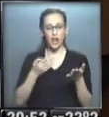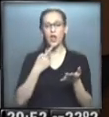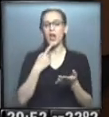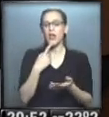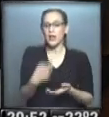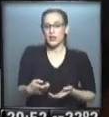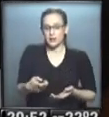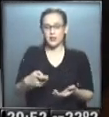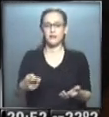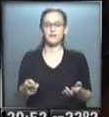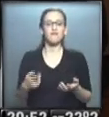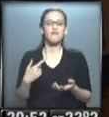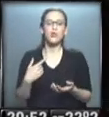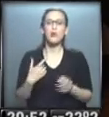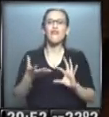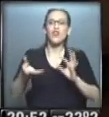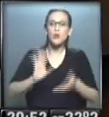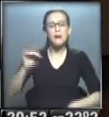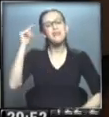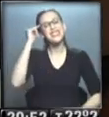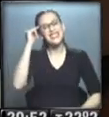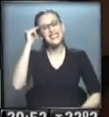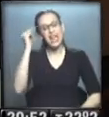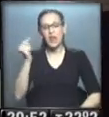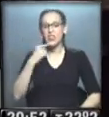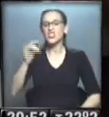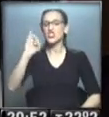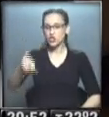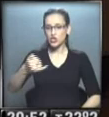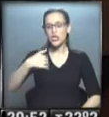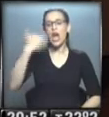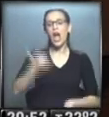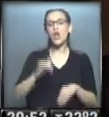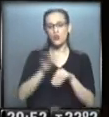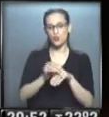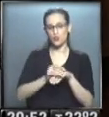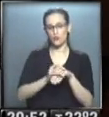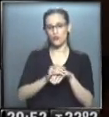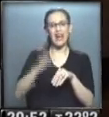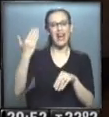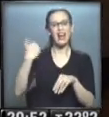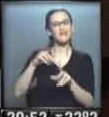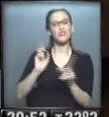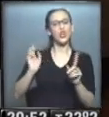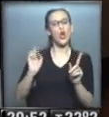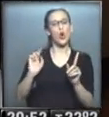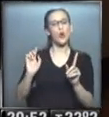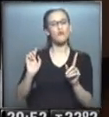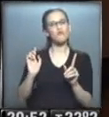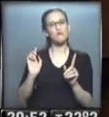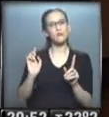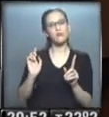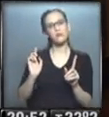mea culpa para algunos, porque con solamente decir fuimos culpables de no haber actuado como debíamos actuar, para la sociedad no